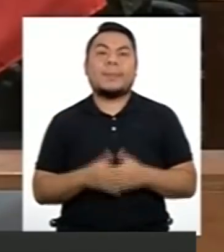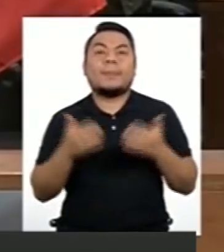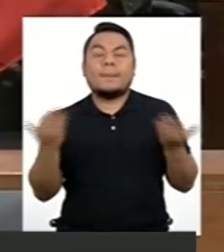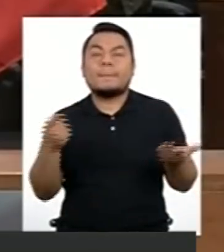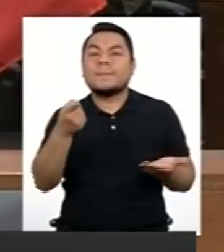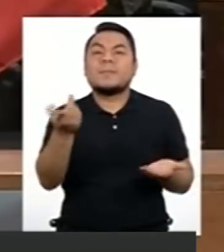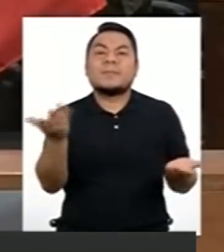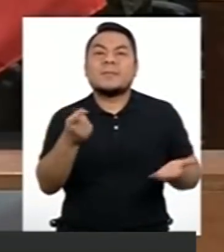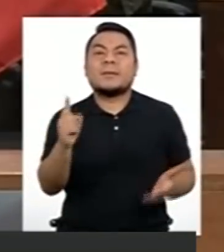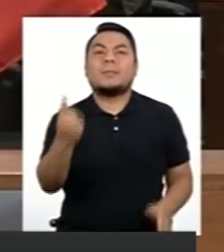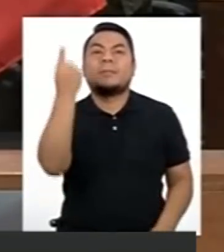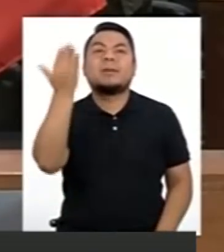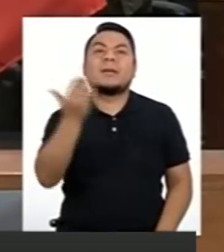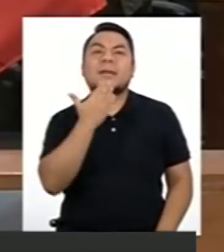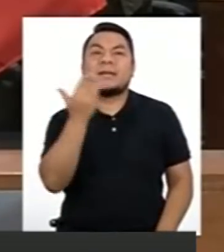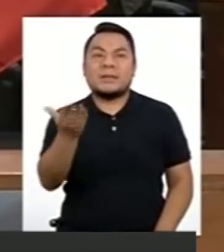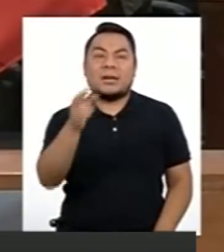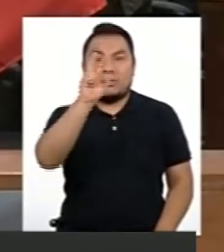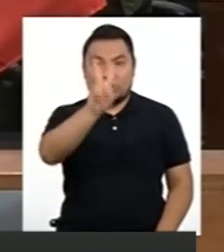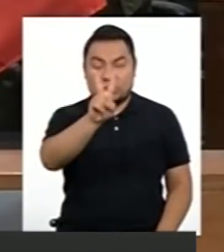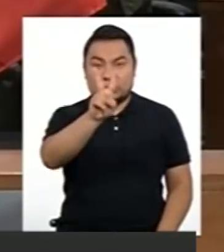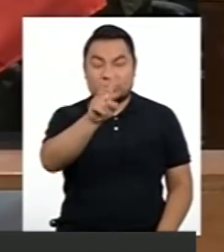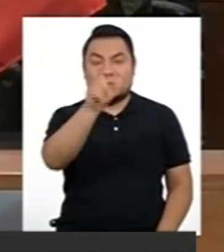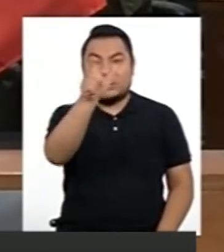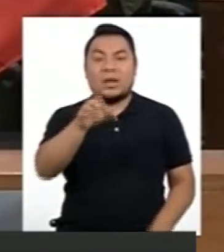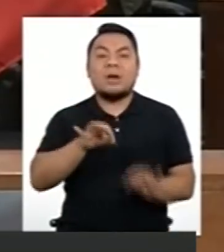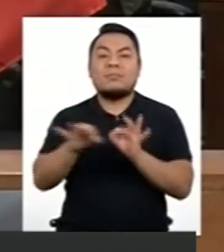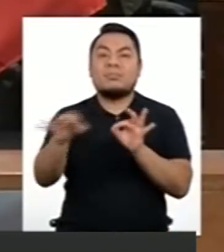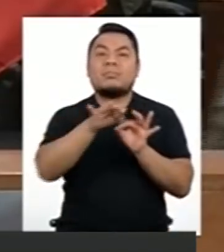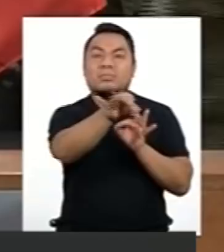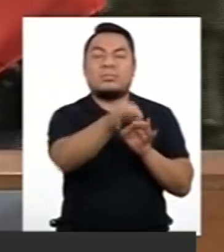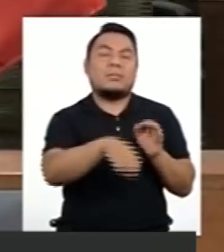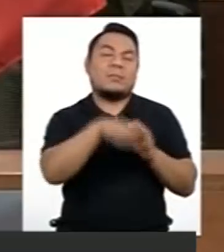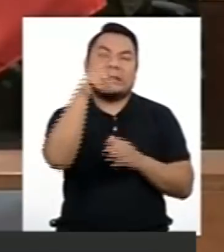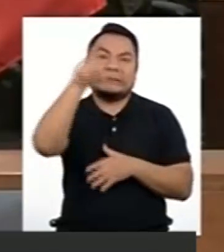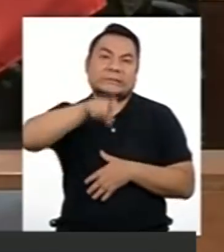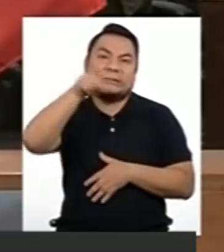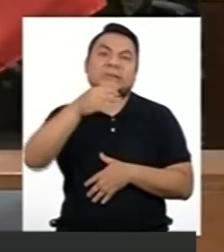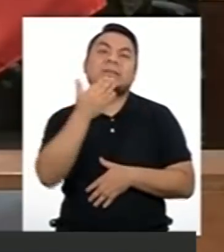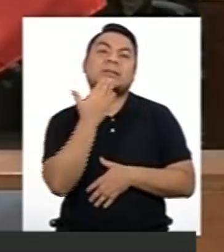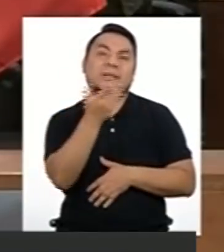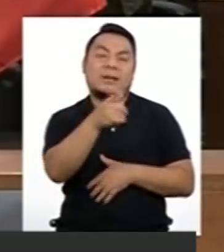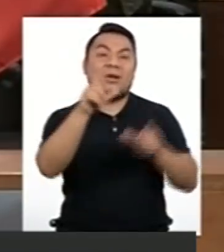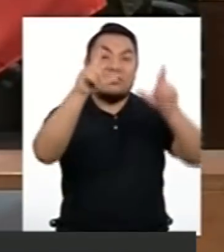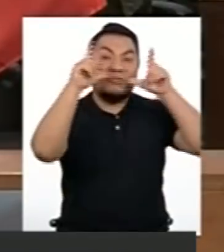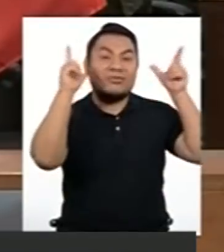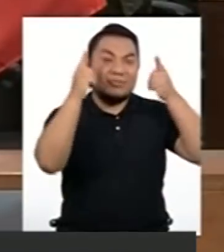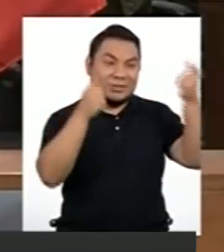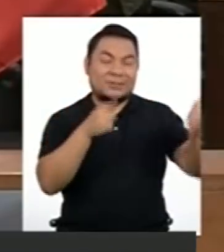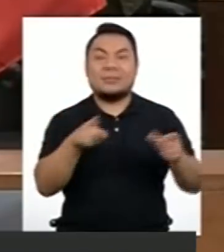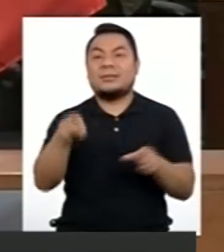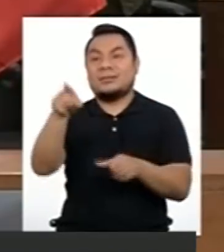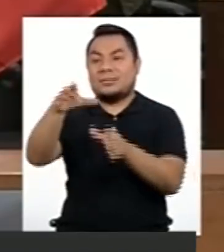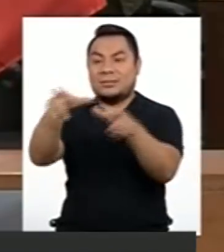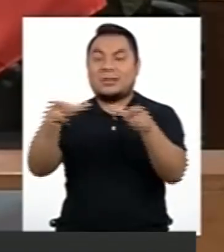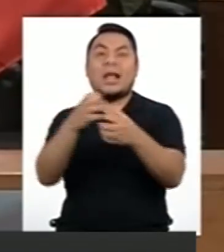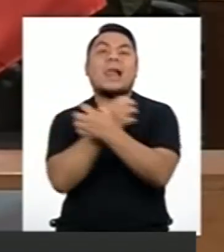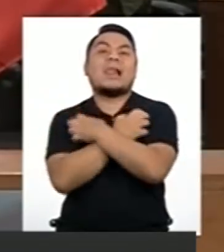Nos referimos principalmente a dos regiones del país, que es la región de Loreto y la región